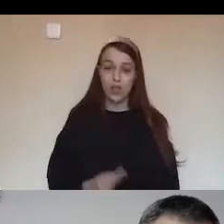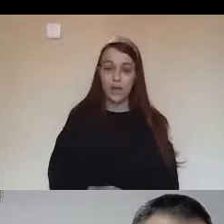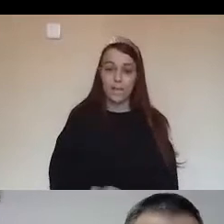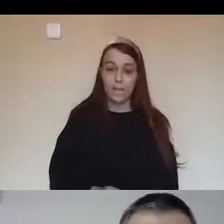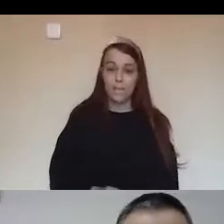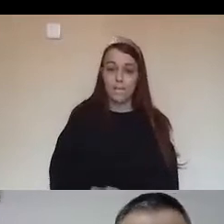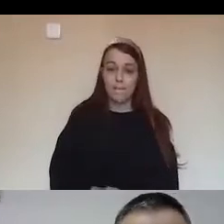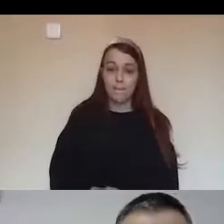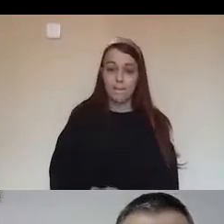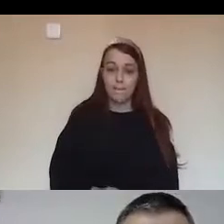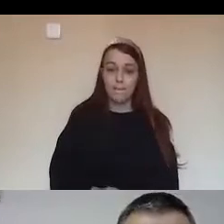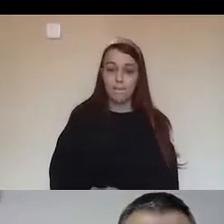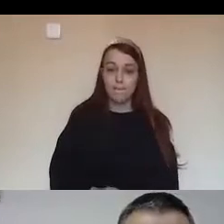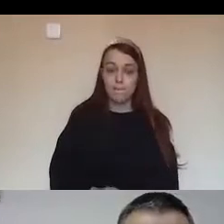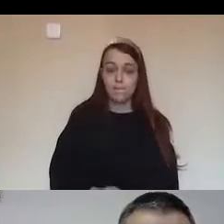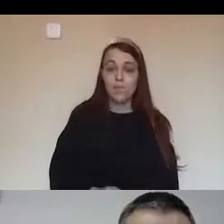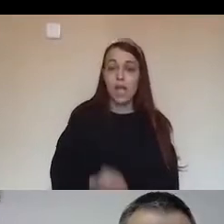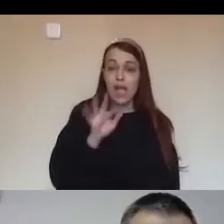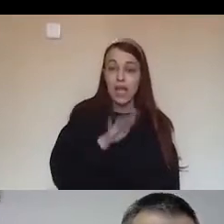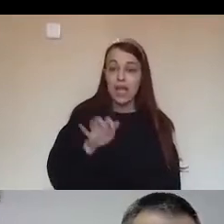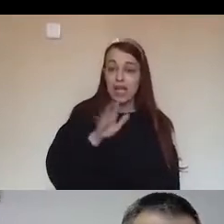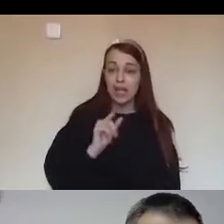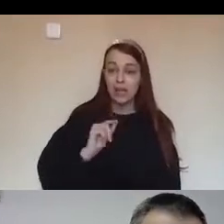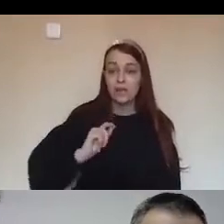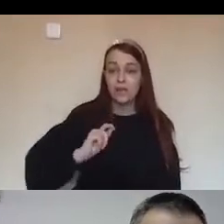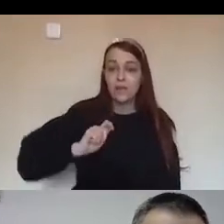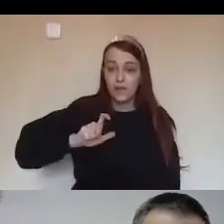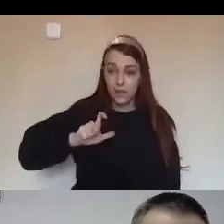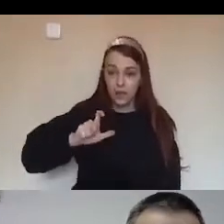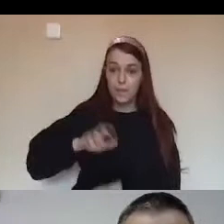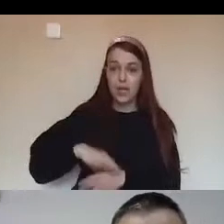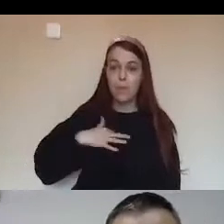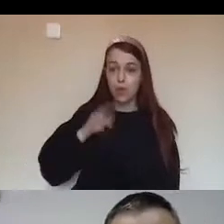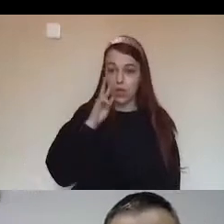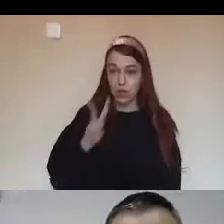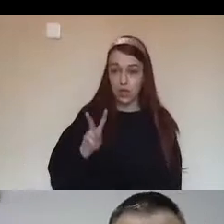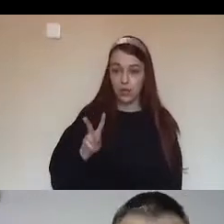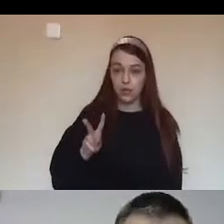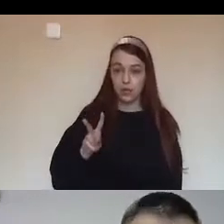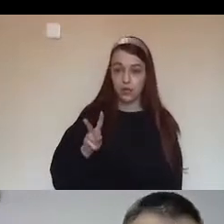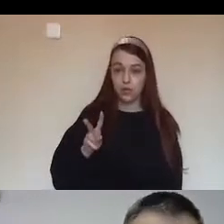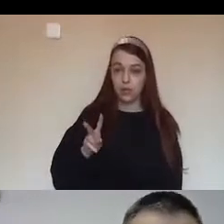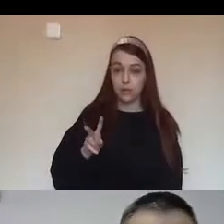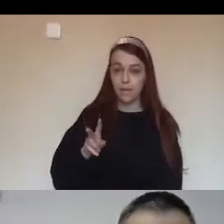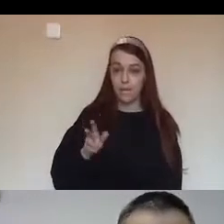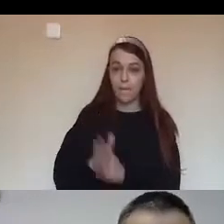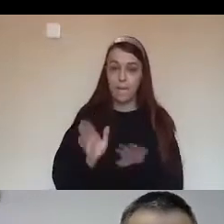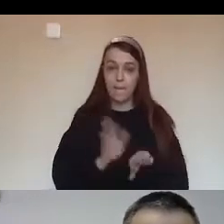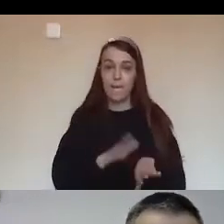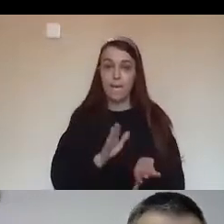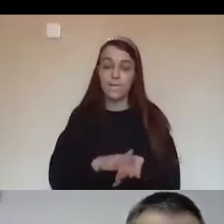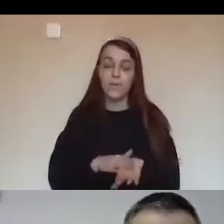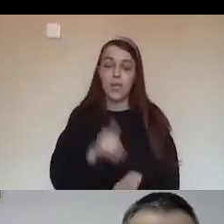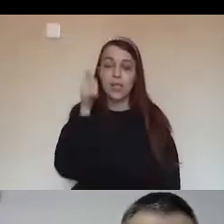Macrotipos, es decir, tamaños de letra que se puedan leer. Este, a la izquierda se ve a un chico con síndrome de Down que